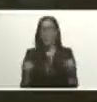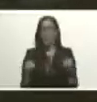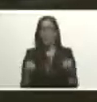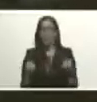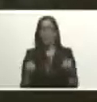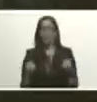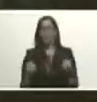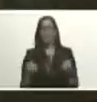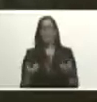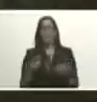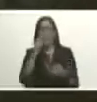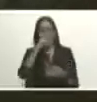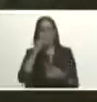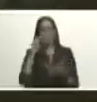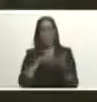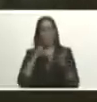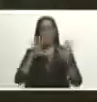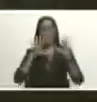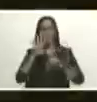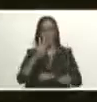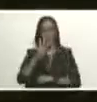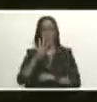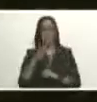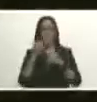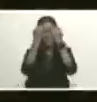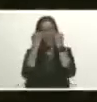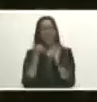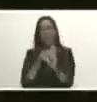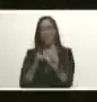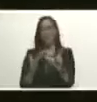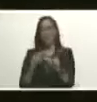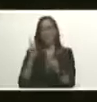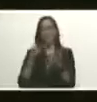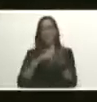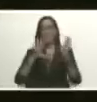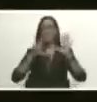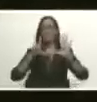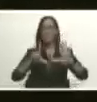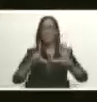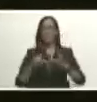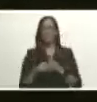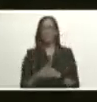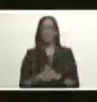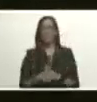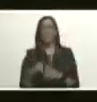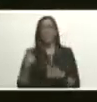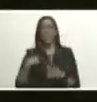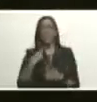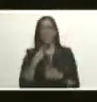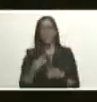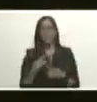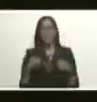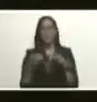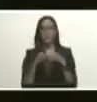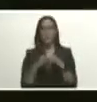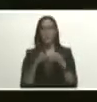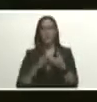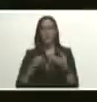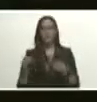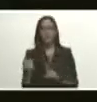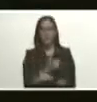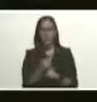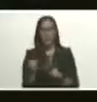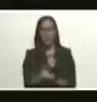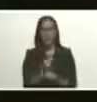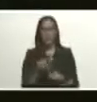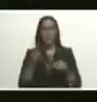destructiva del año 2014, de la guarimba 2014, de la guarimba 2017. Tenemos que decirle a los sectores que quieren violencia y que están